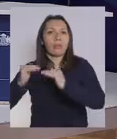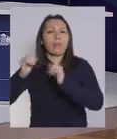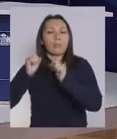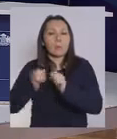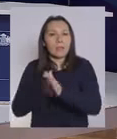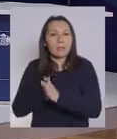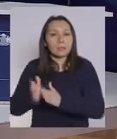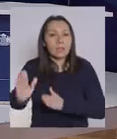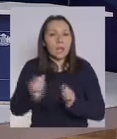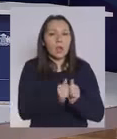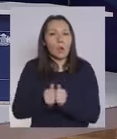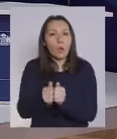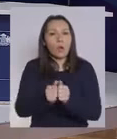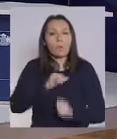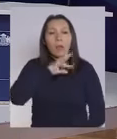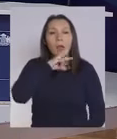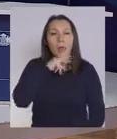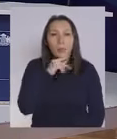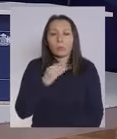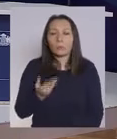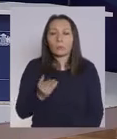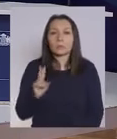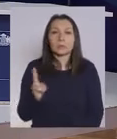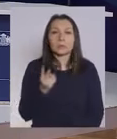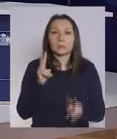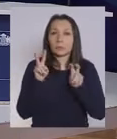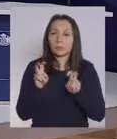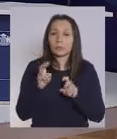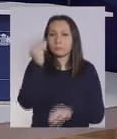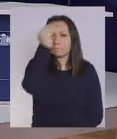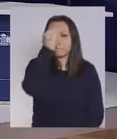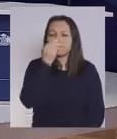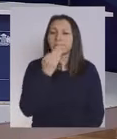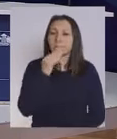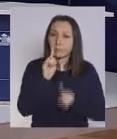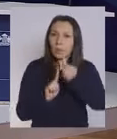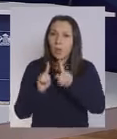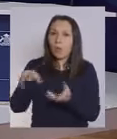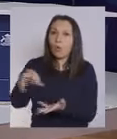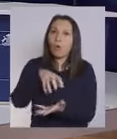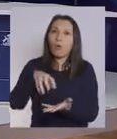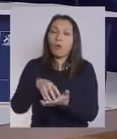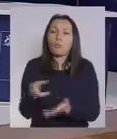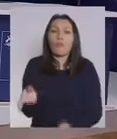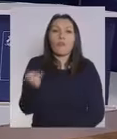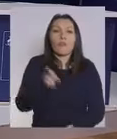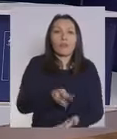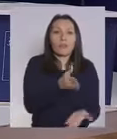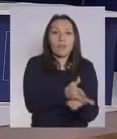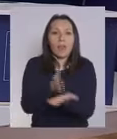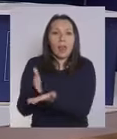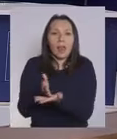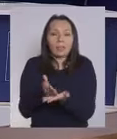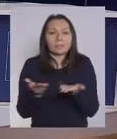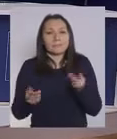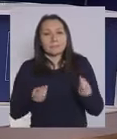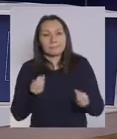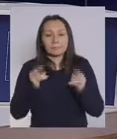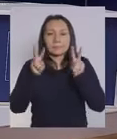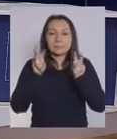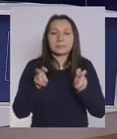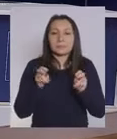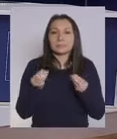salir acompañado de un adulto. Y segundo lugar, hay preocupación también en algunas comunas por el retorno a clases, en el sentido de